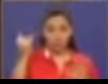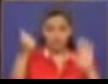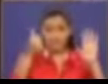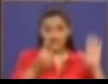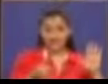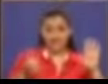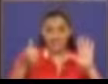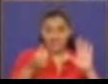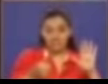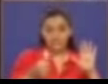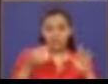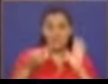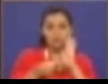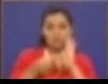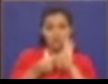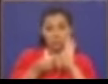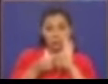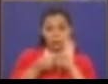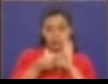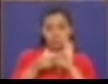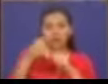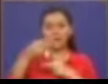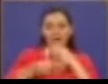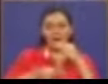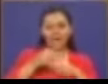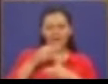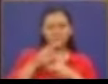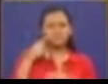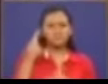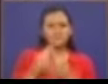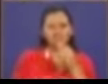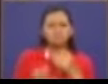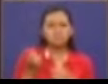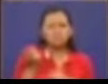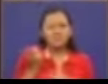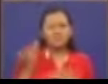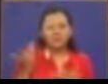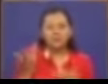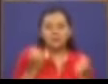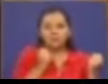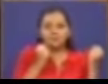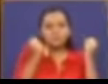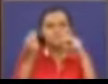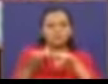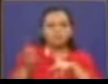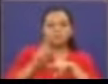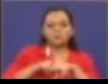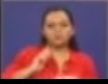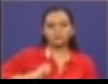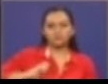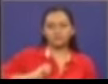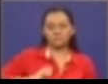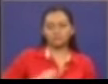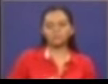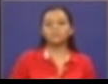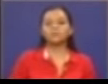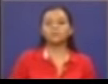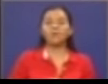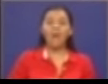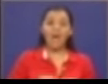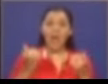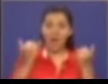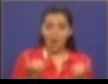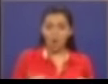impuesto a las herencias, entre otros, sirvió para financiar un desesperado incremento salarial. Y ahora los